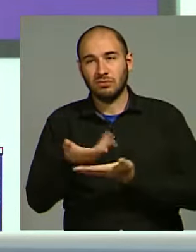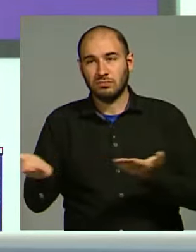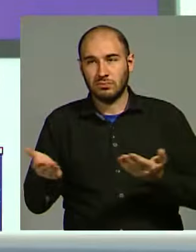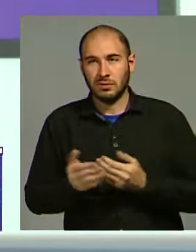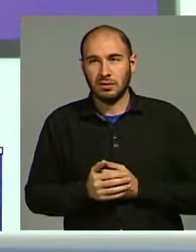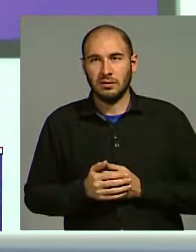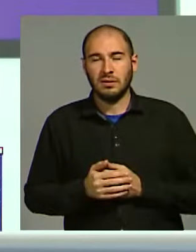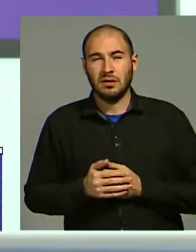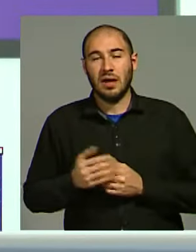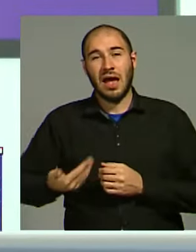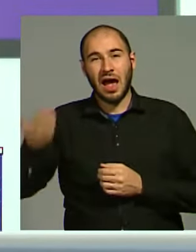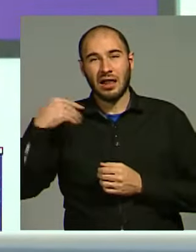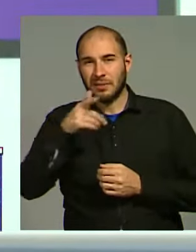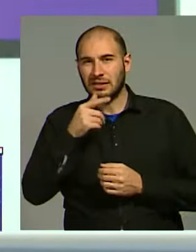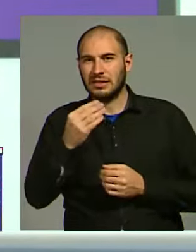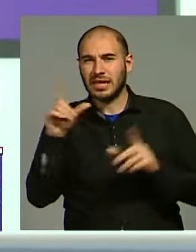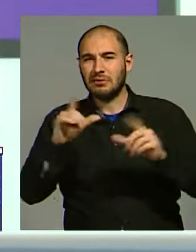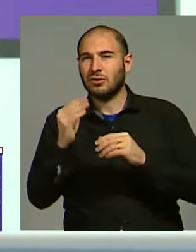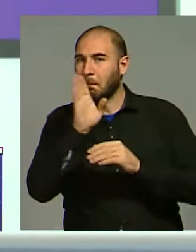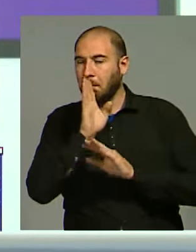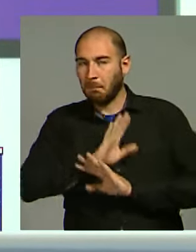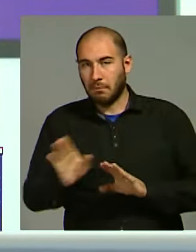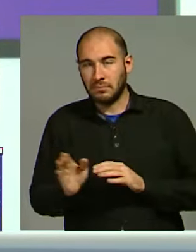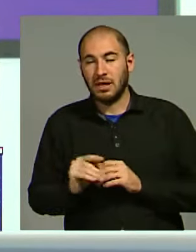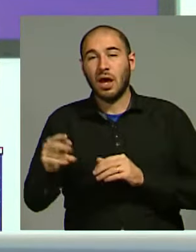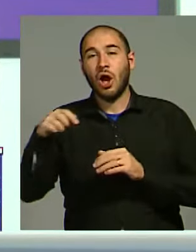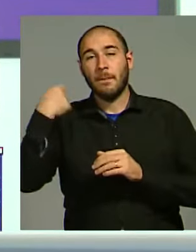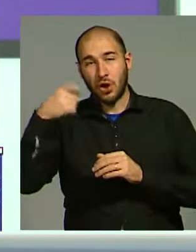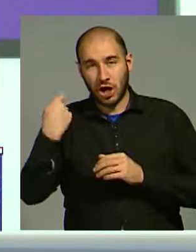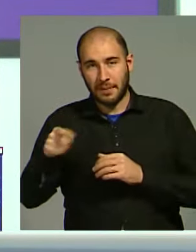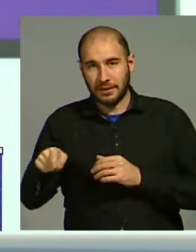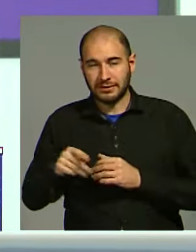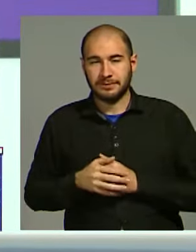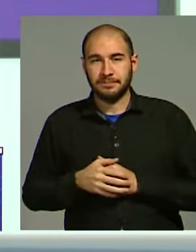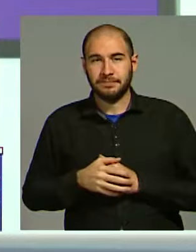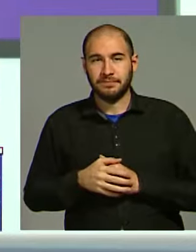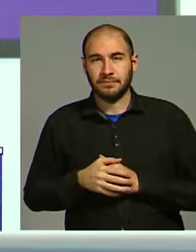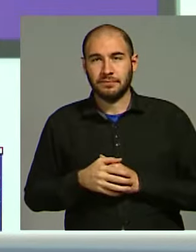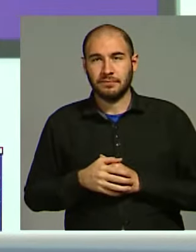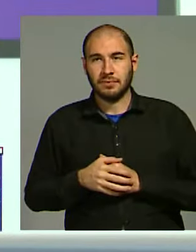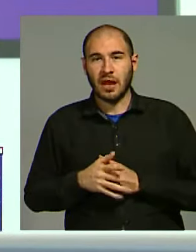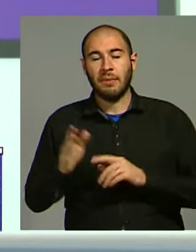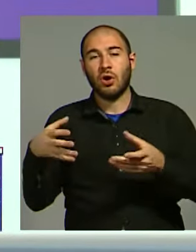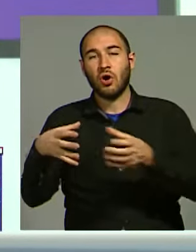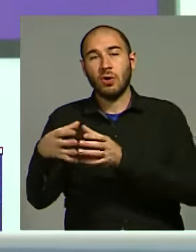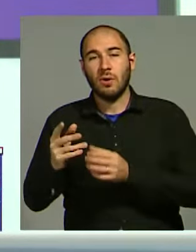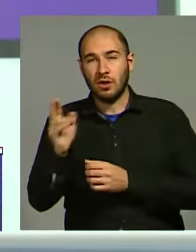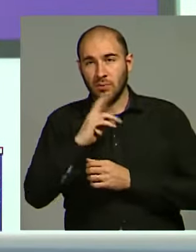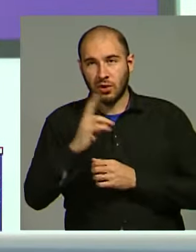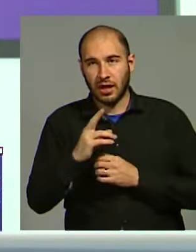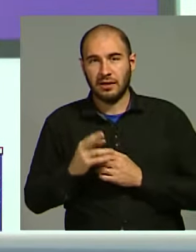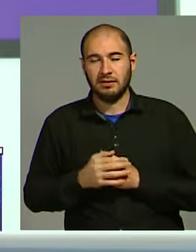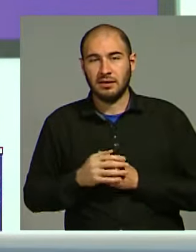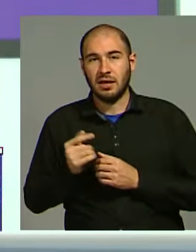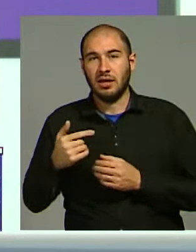cuando en mucho tiempo ha sido un tabú en la televisión. Y a través de programas que inclusive quizás las organizaciones de mujeres